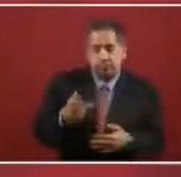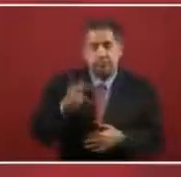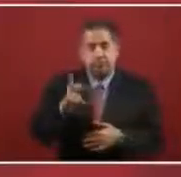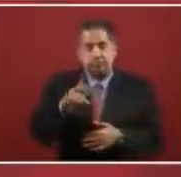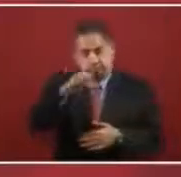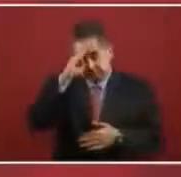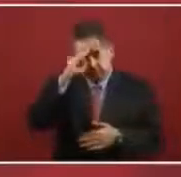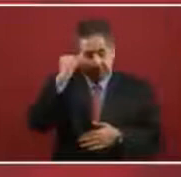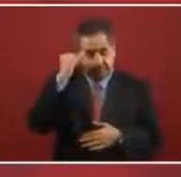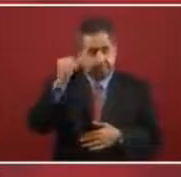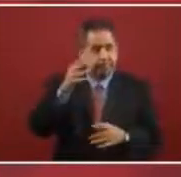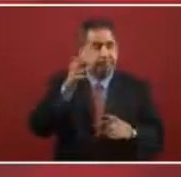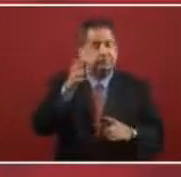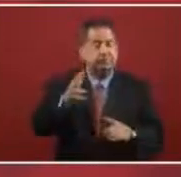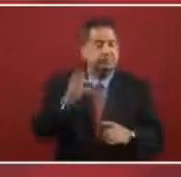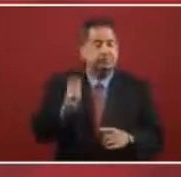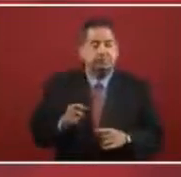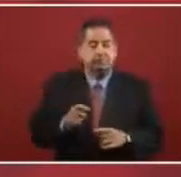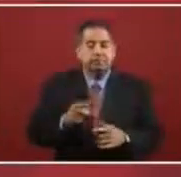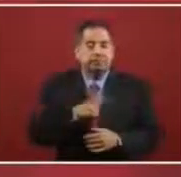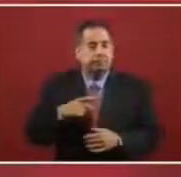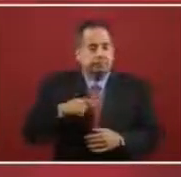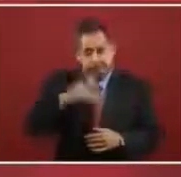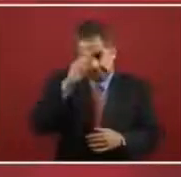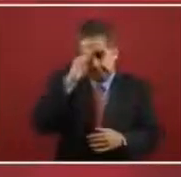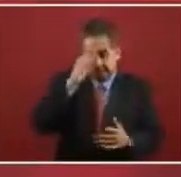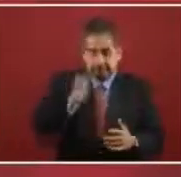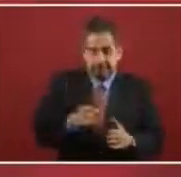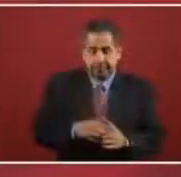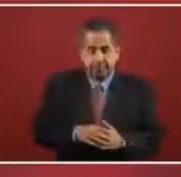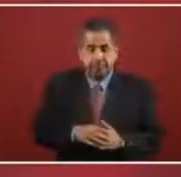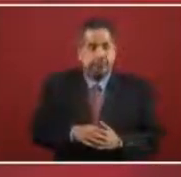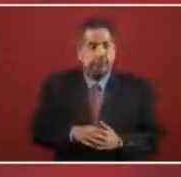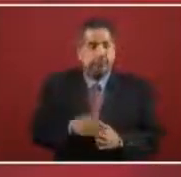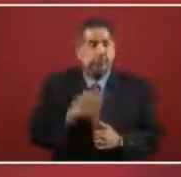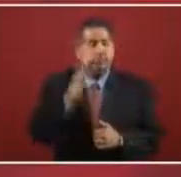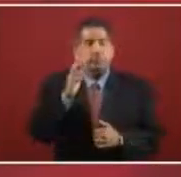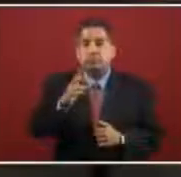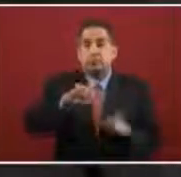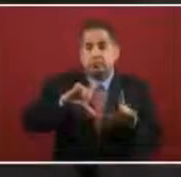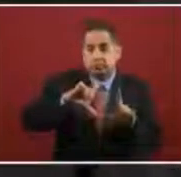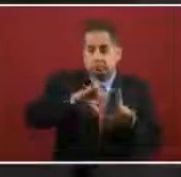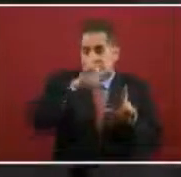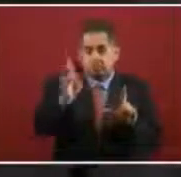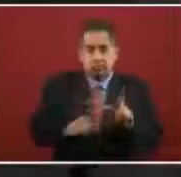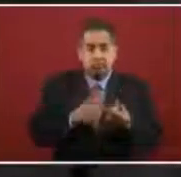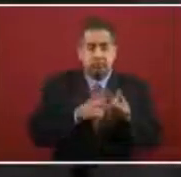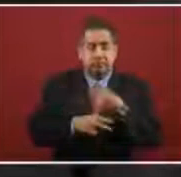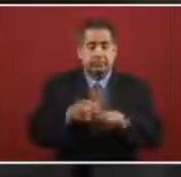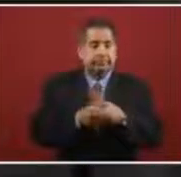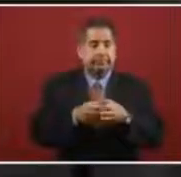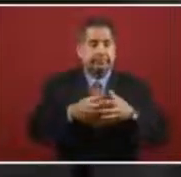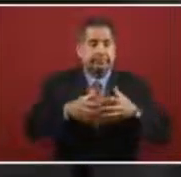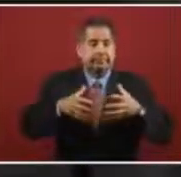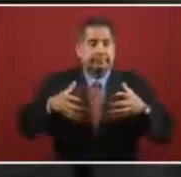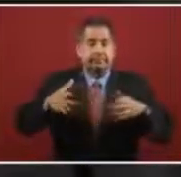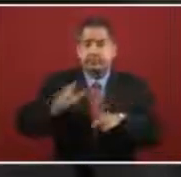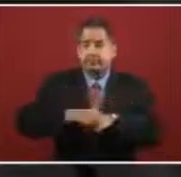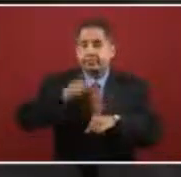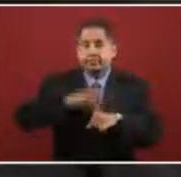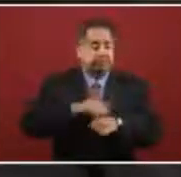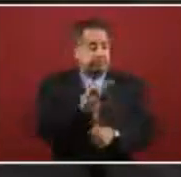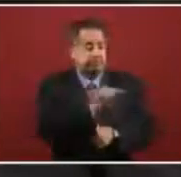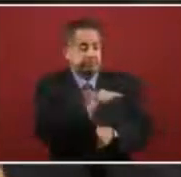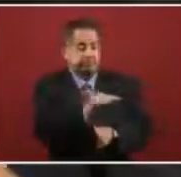pero hay que tomar en cuenta que va a crecer la demanda